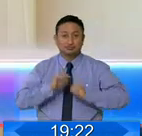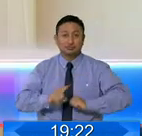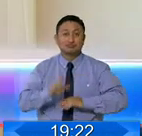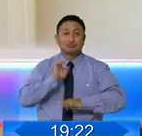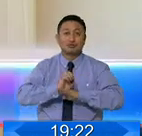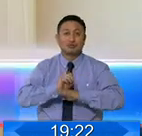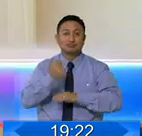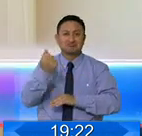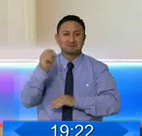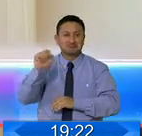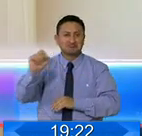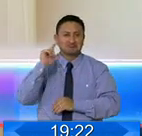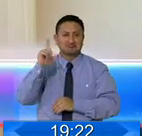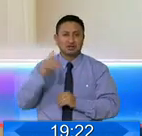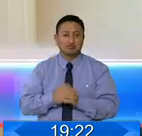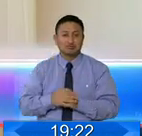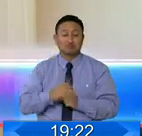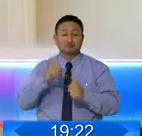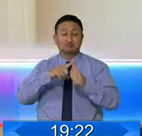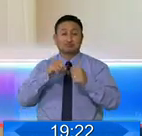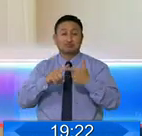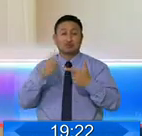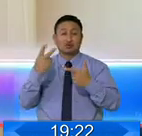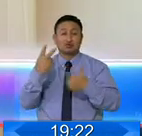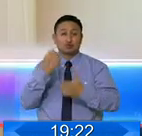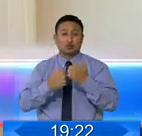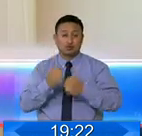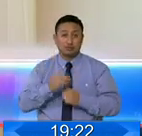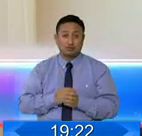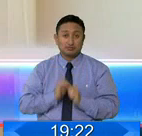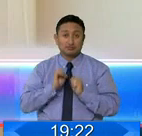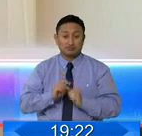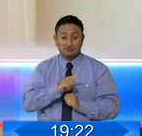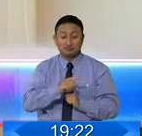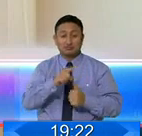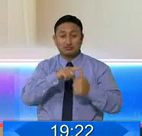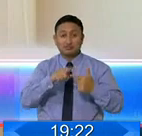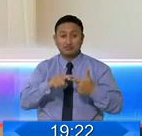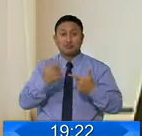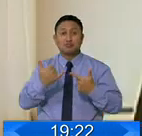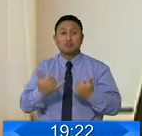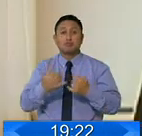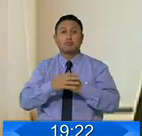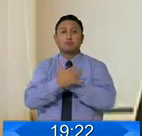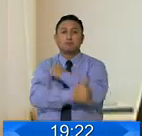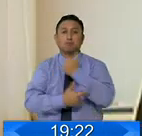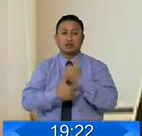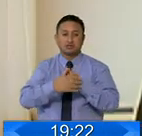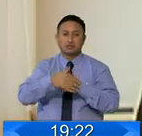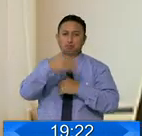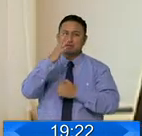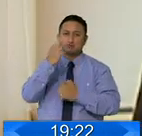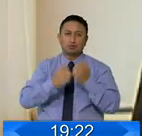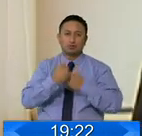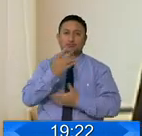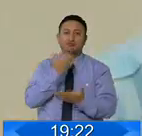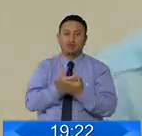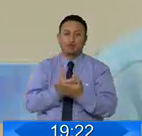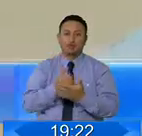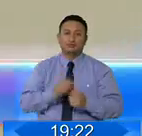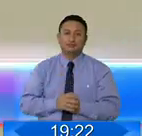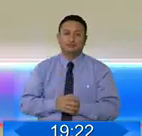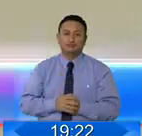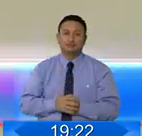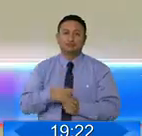altos. Dos problemas muy fuertes que tenemos y nos ponen en esa corta lista de los países que están con mayores problemas en América Latina.